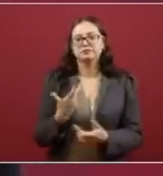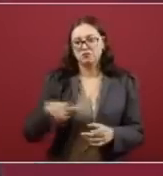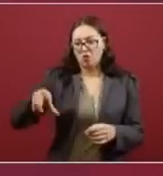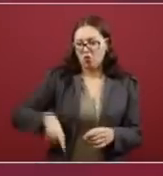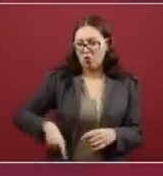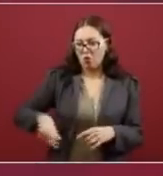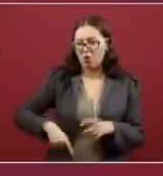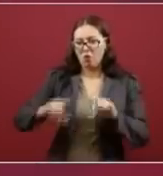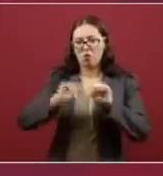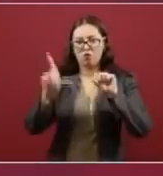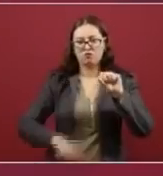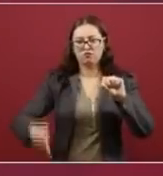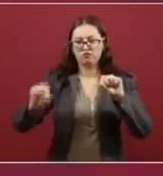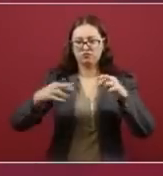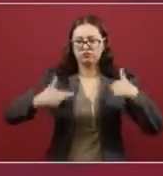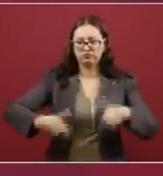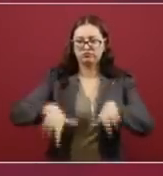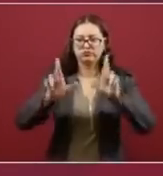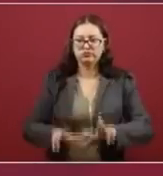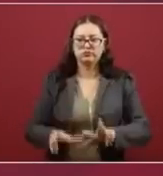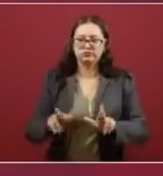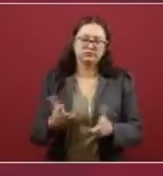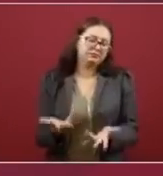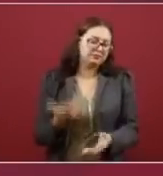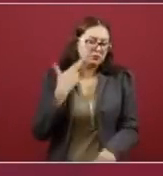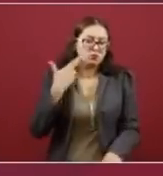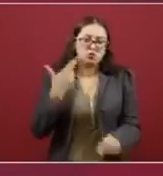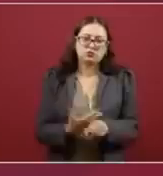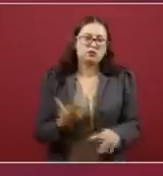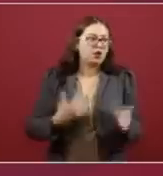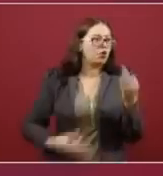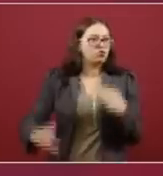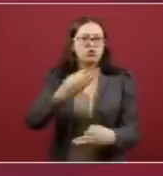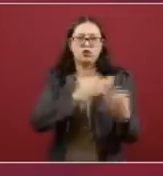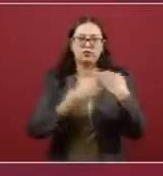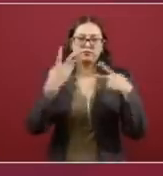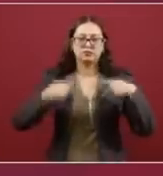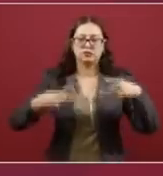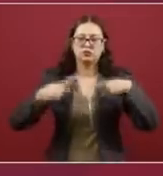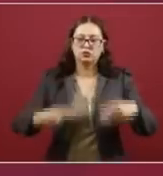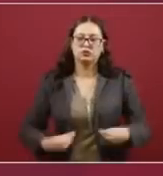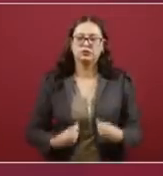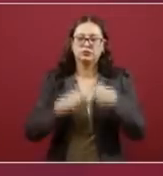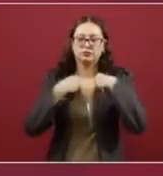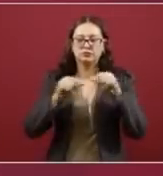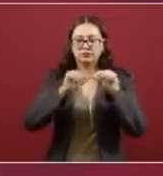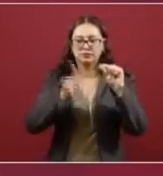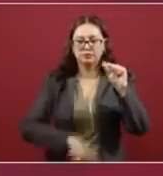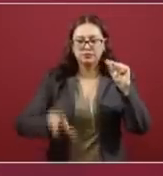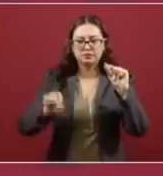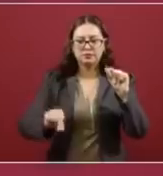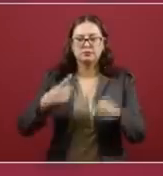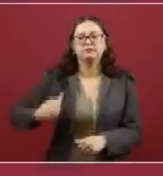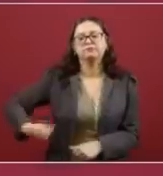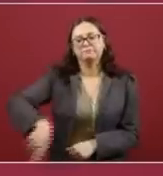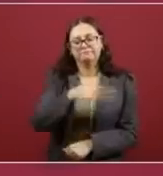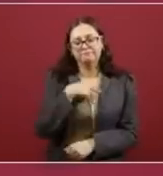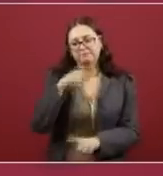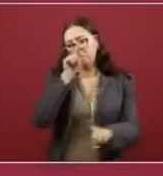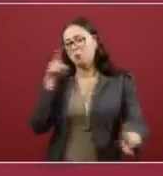estado es nuestra responsabilidad con todos los ciudadanos y es lo que estamos buscando qué